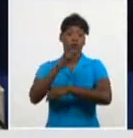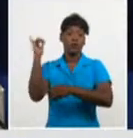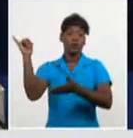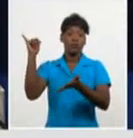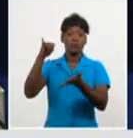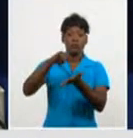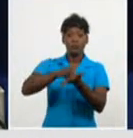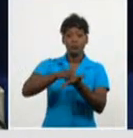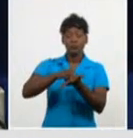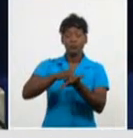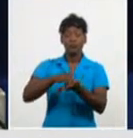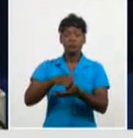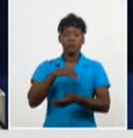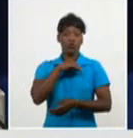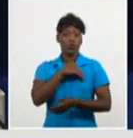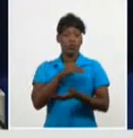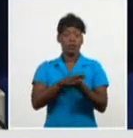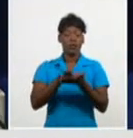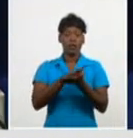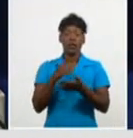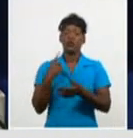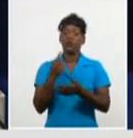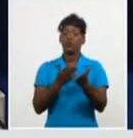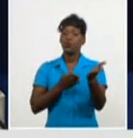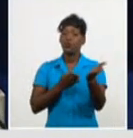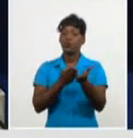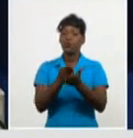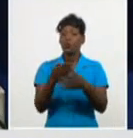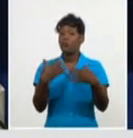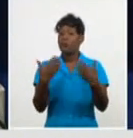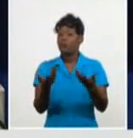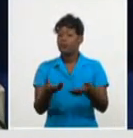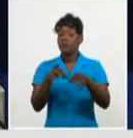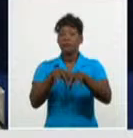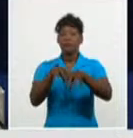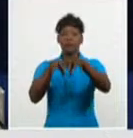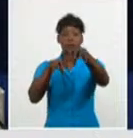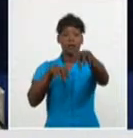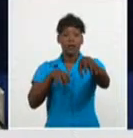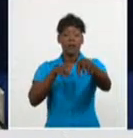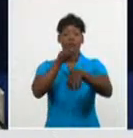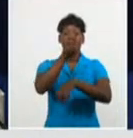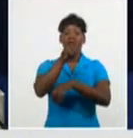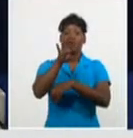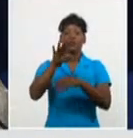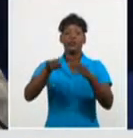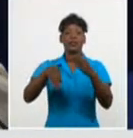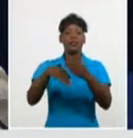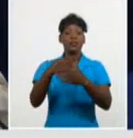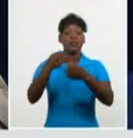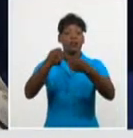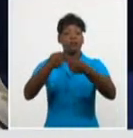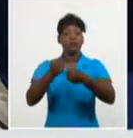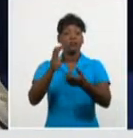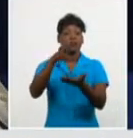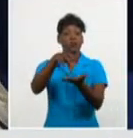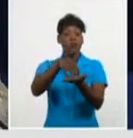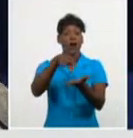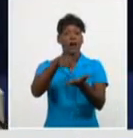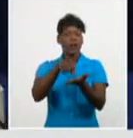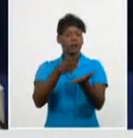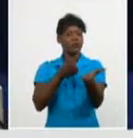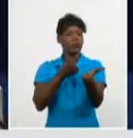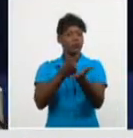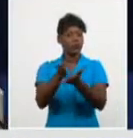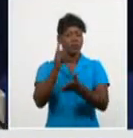sí, se mantiene una cuarentena durante 14 días, y en ese periodo de tiempo se hace un test rápido al